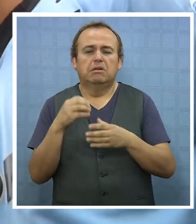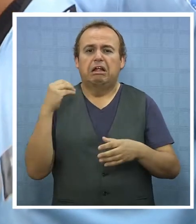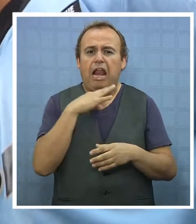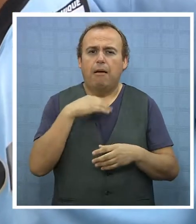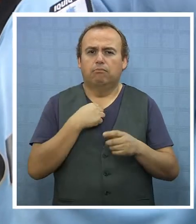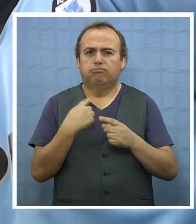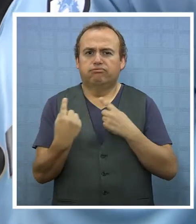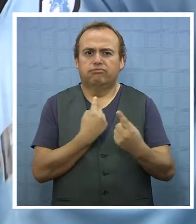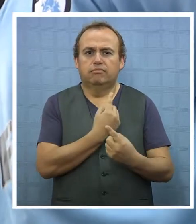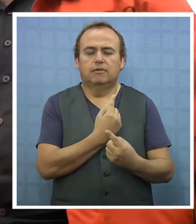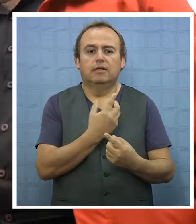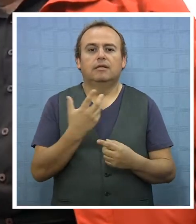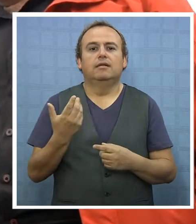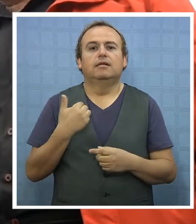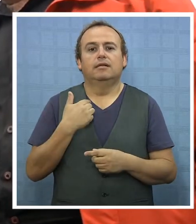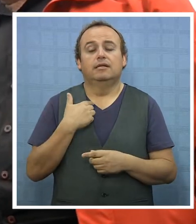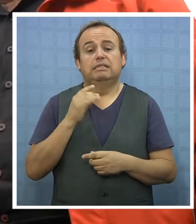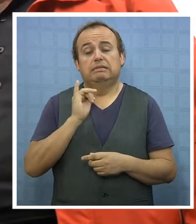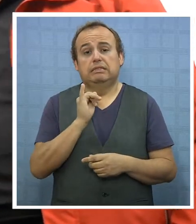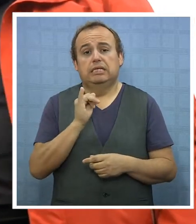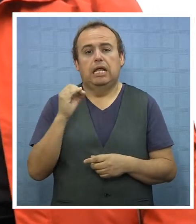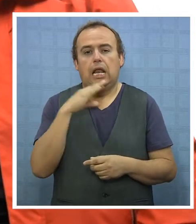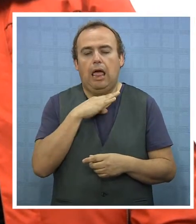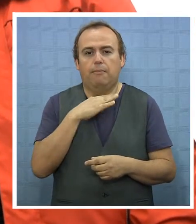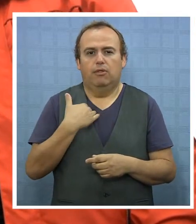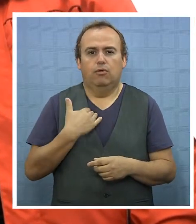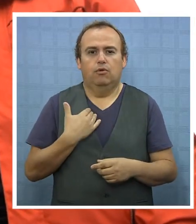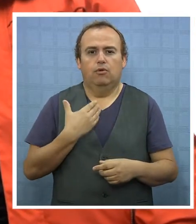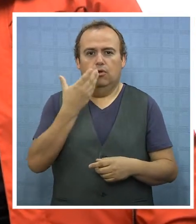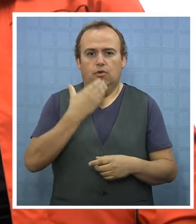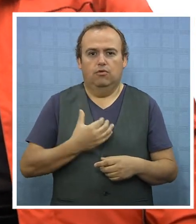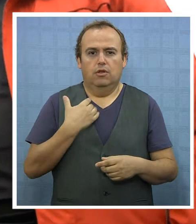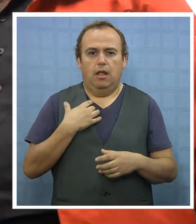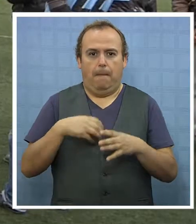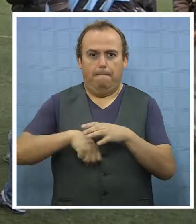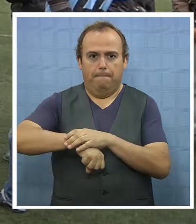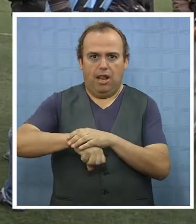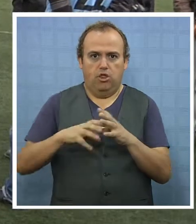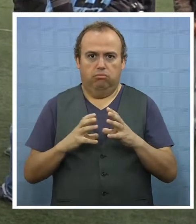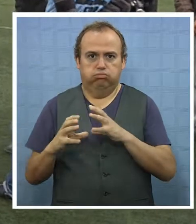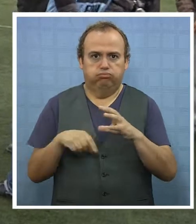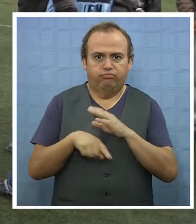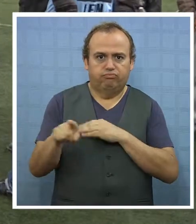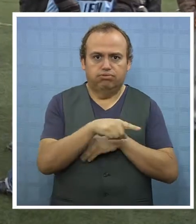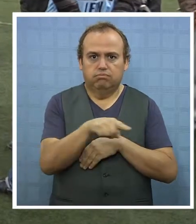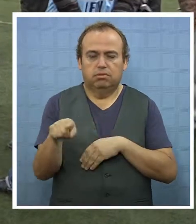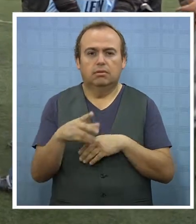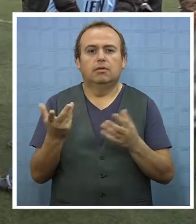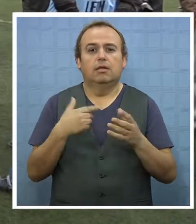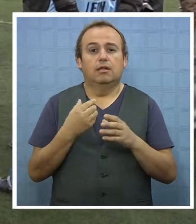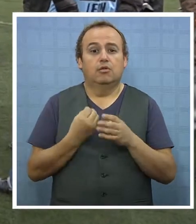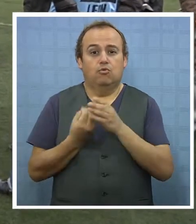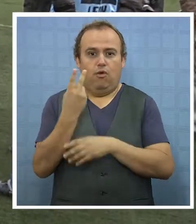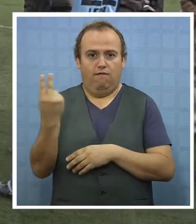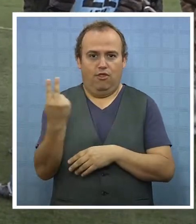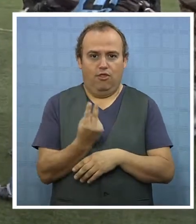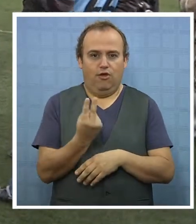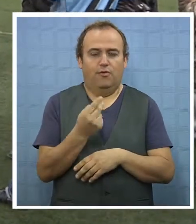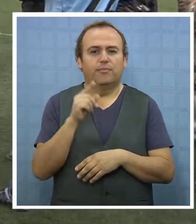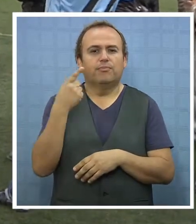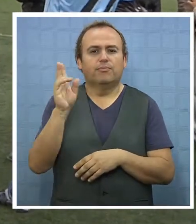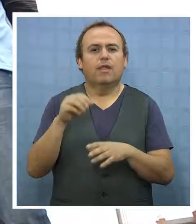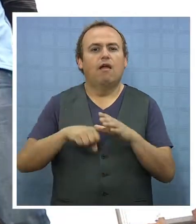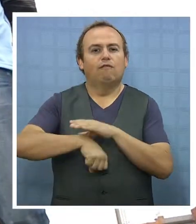Rápido, no de los más rápidos, pero sí rápido con dominio de pelota. Las nuevas piezas del cuadro celeste provienen